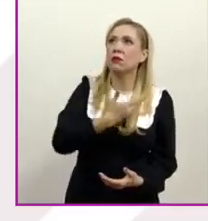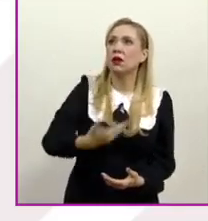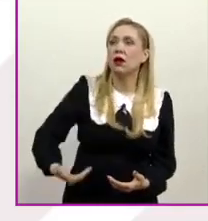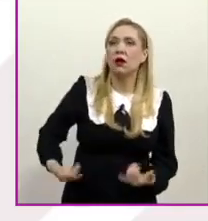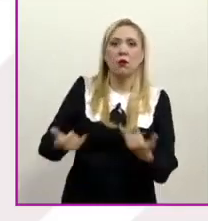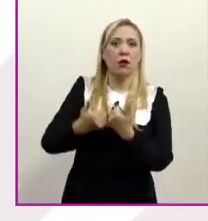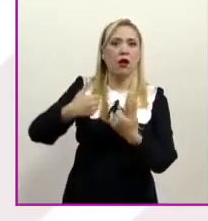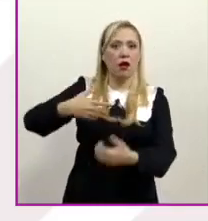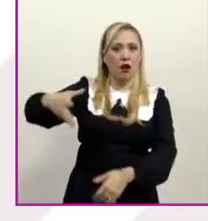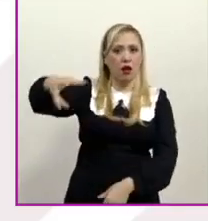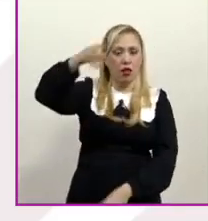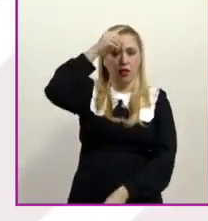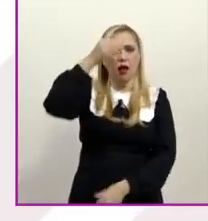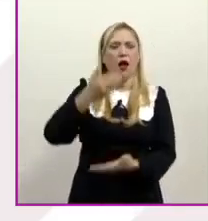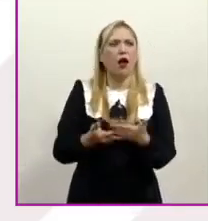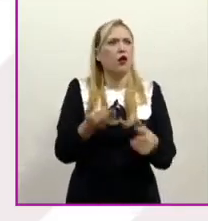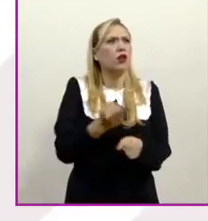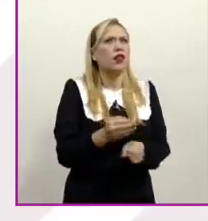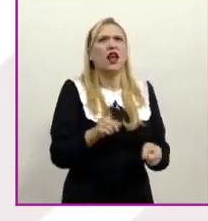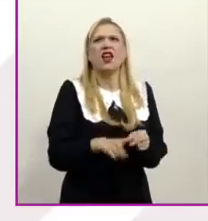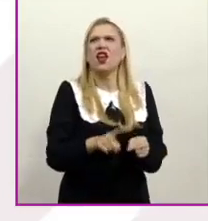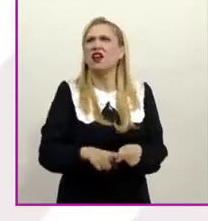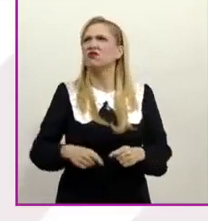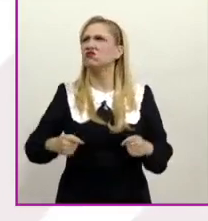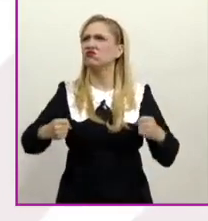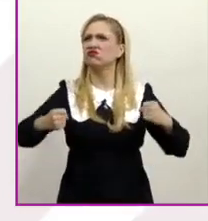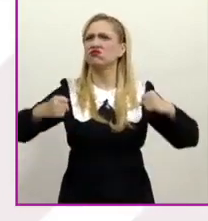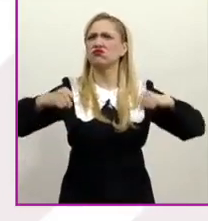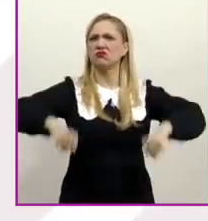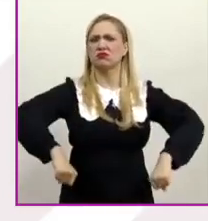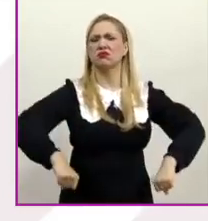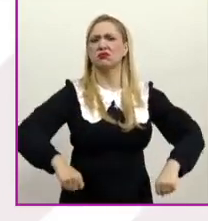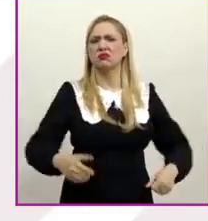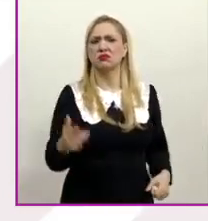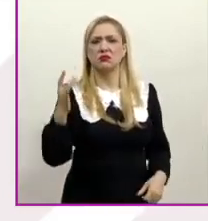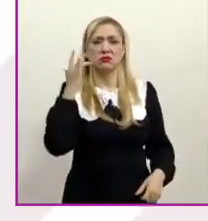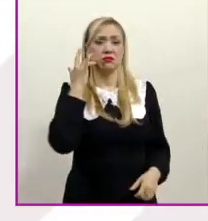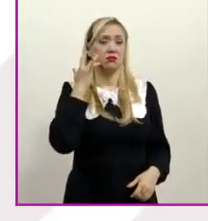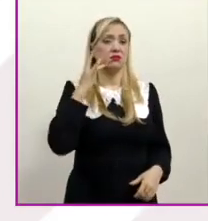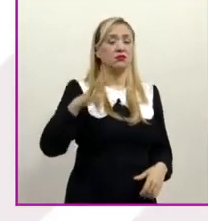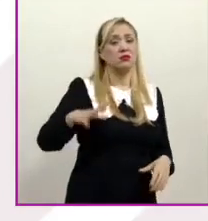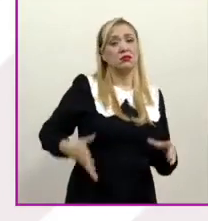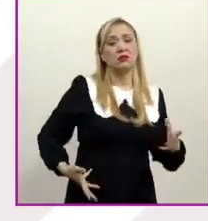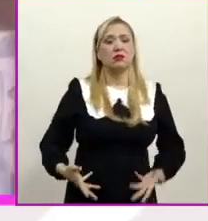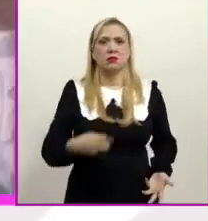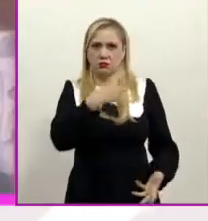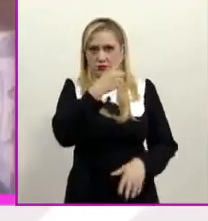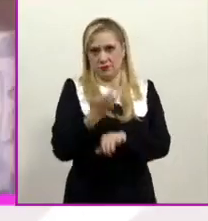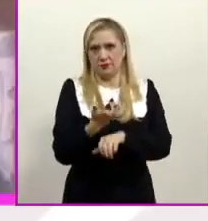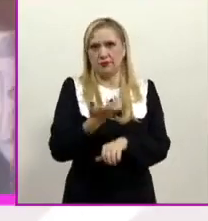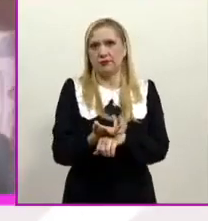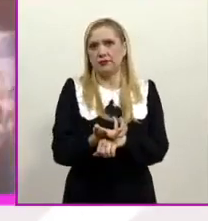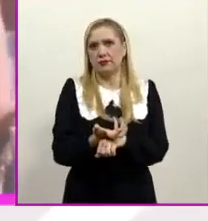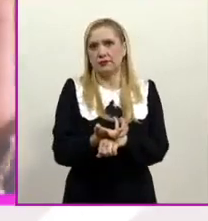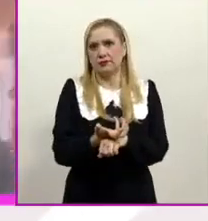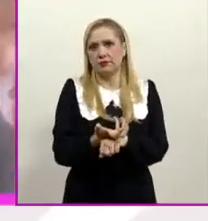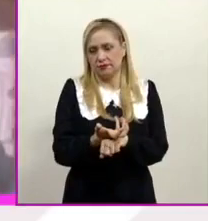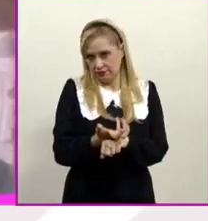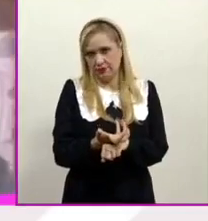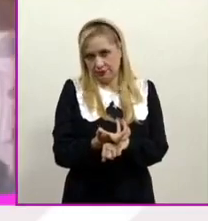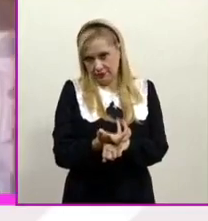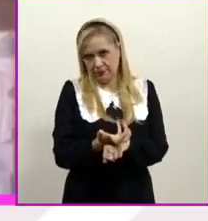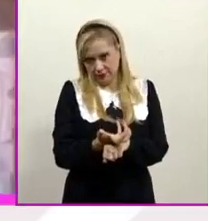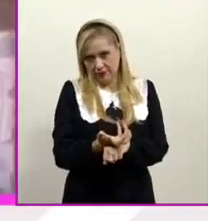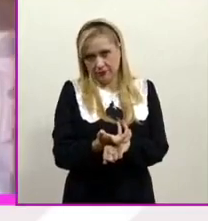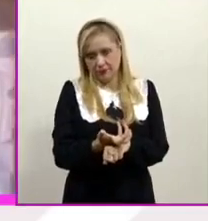¿Quién tiene el poder en este momento? Y mucho tiempo fue el eurocentrismo. Ahorita podemos hablar del gringocentrismo. Pero una vez más se está replicando